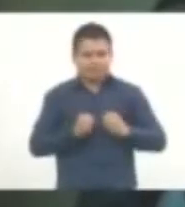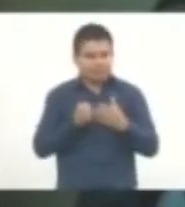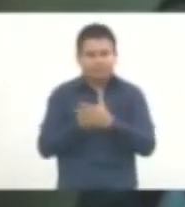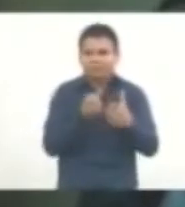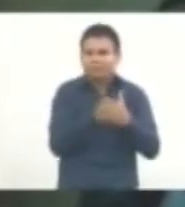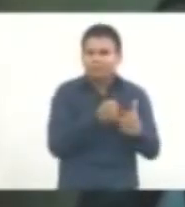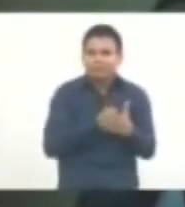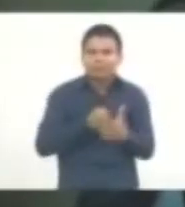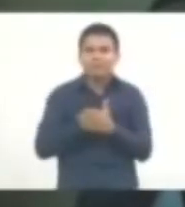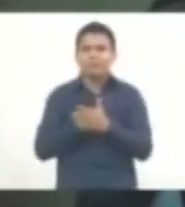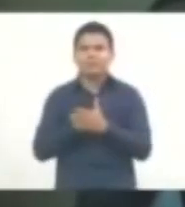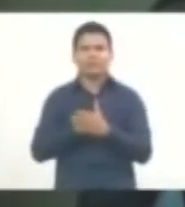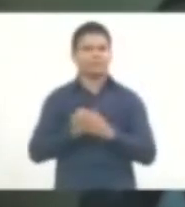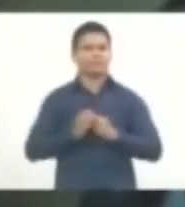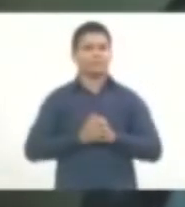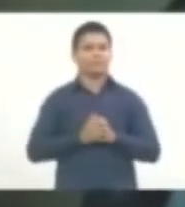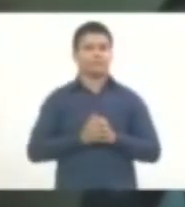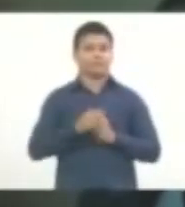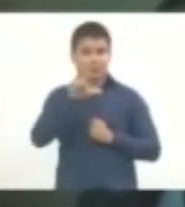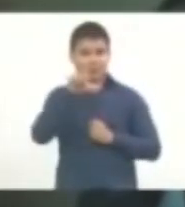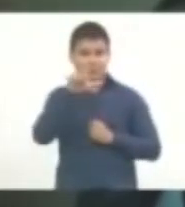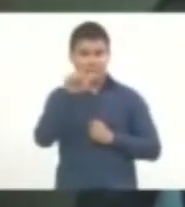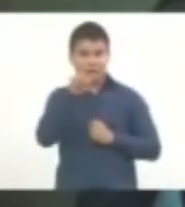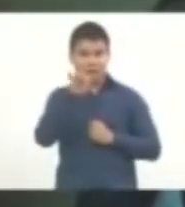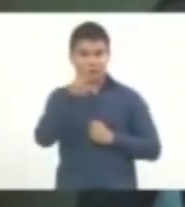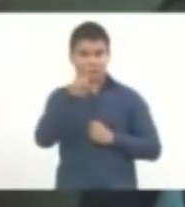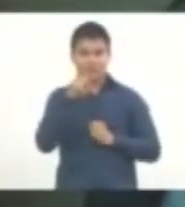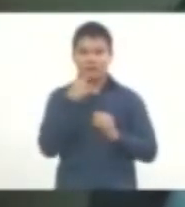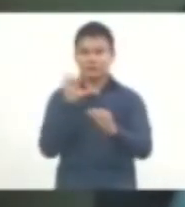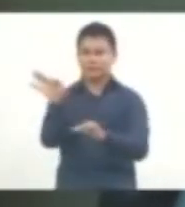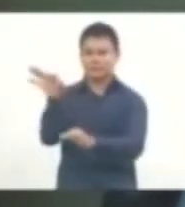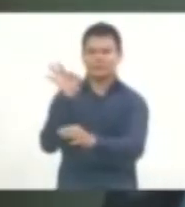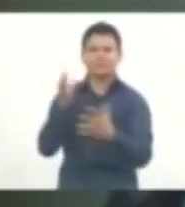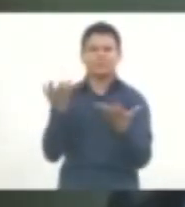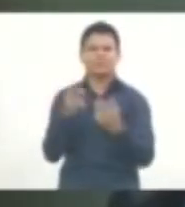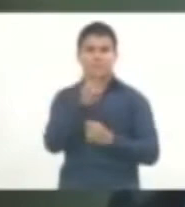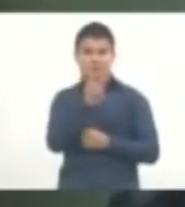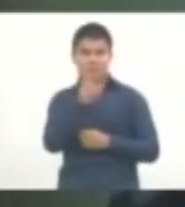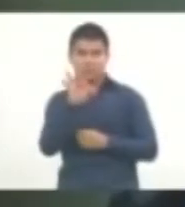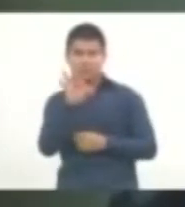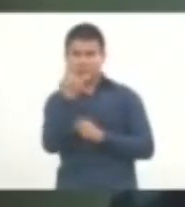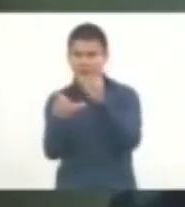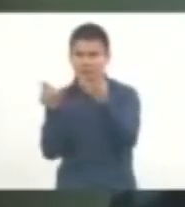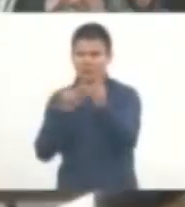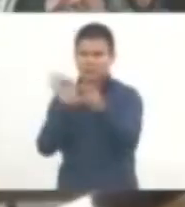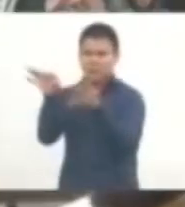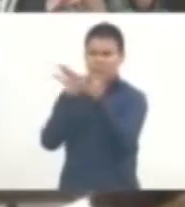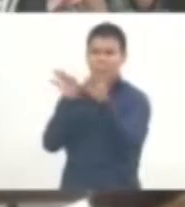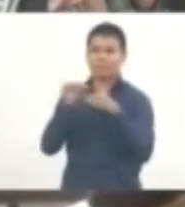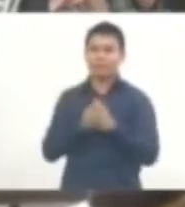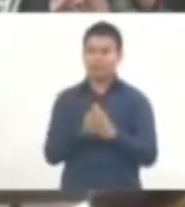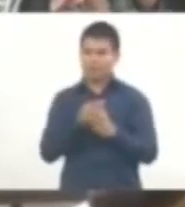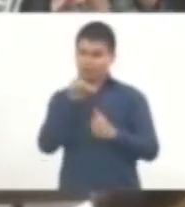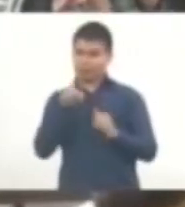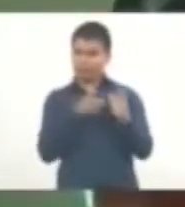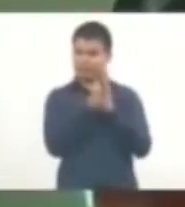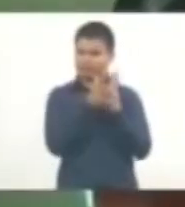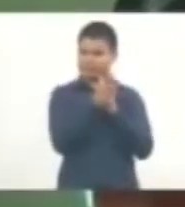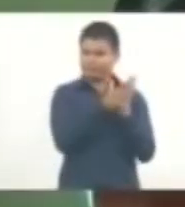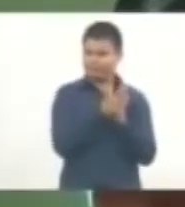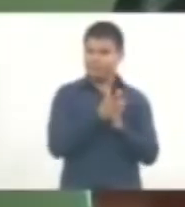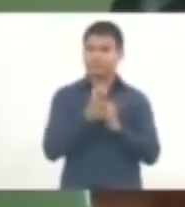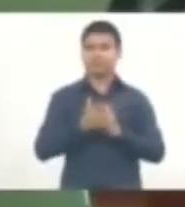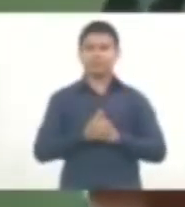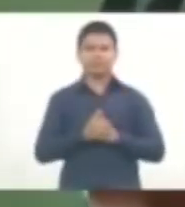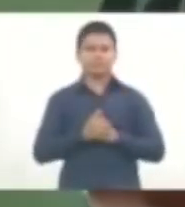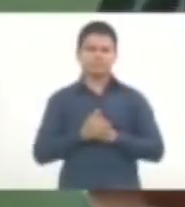cada uno de esos pedazos. Laura González Ospino fue elegida entre 23 participantes. Hoy, en sus primeras declaraciones a la prensa, dijo que le